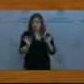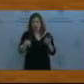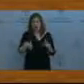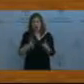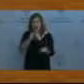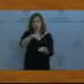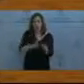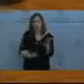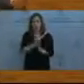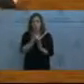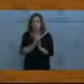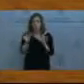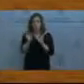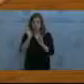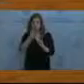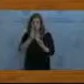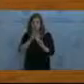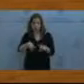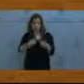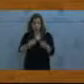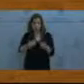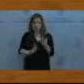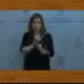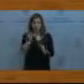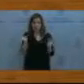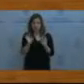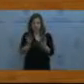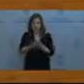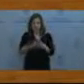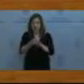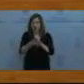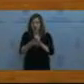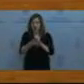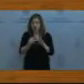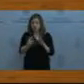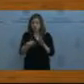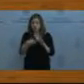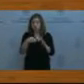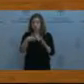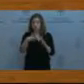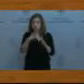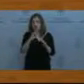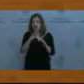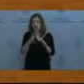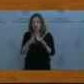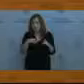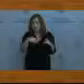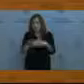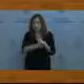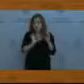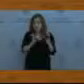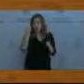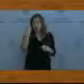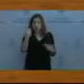se van a quemar residuos. Estamos hablando del combustible sólido recuperado. Por tanto, como digo, nos parecería